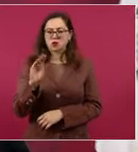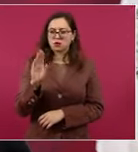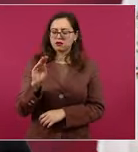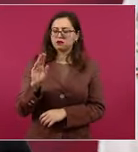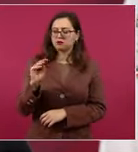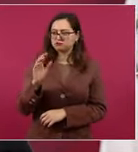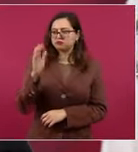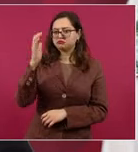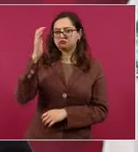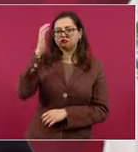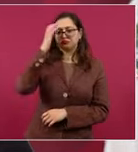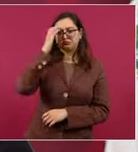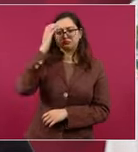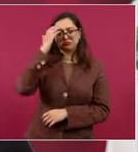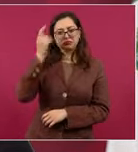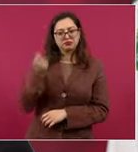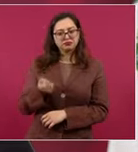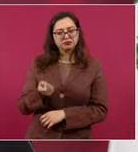en